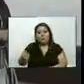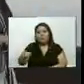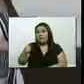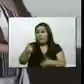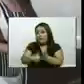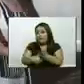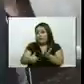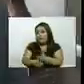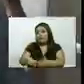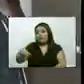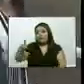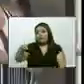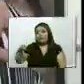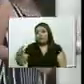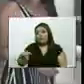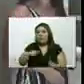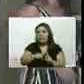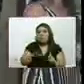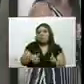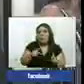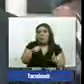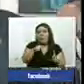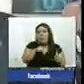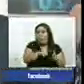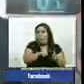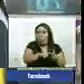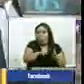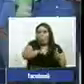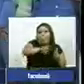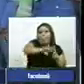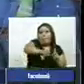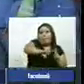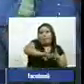Dawson. El edil es acusado de la apropiación o retención de